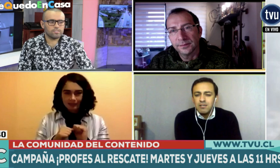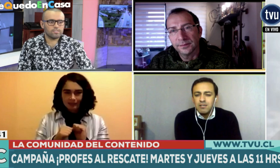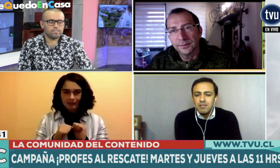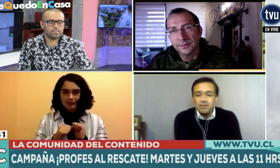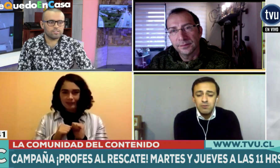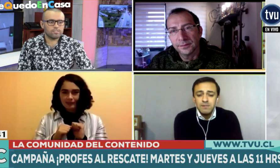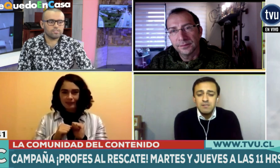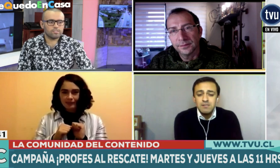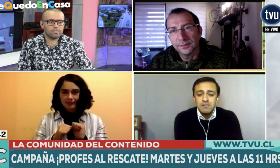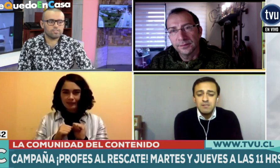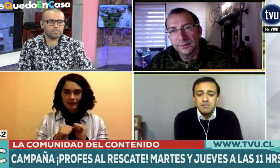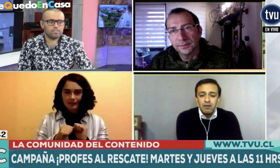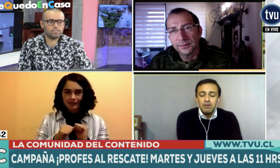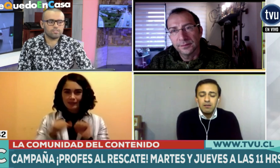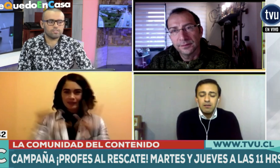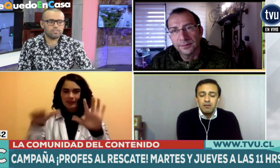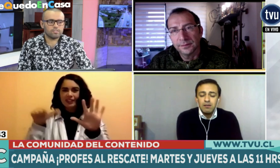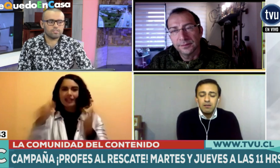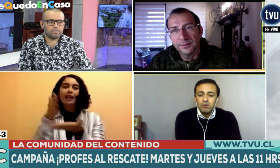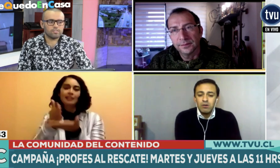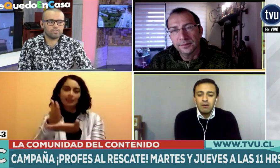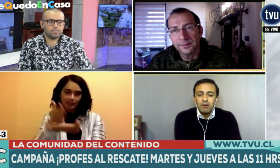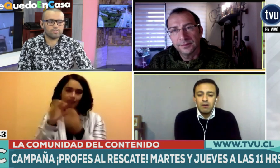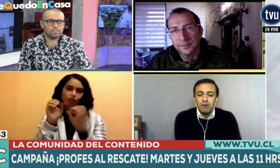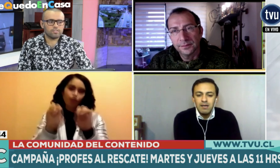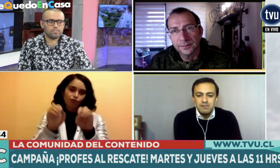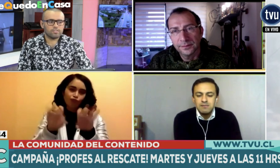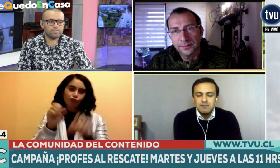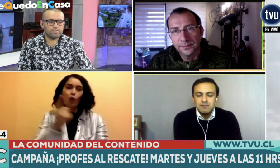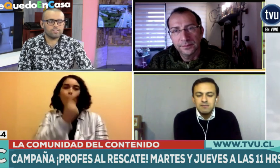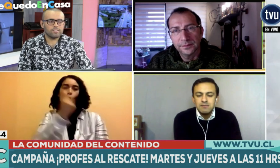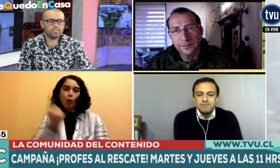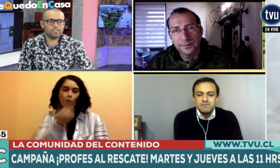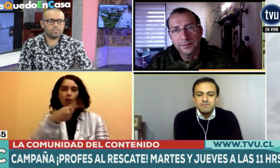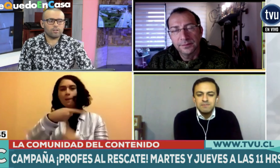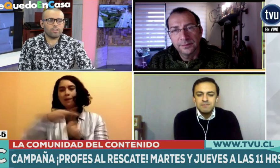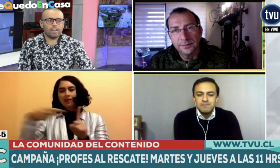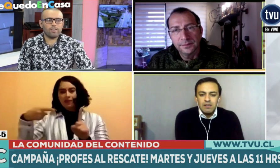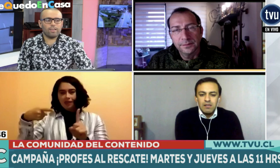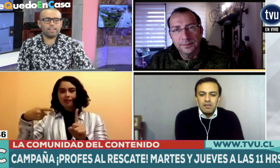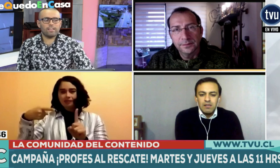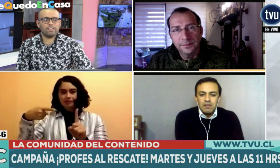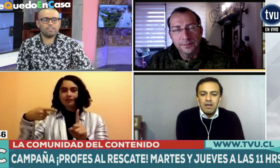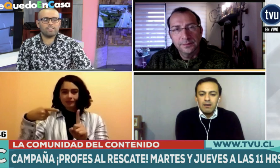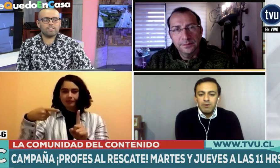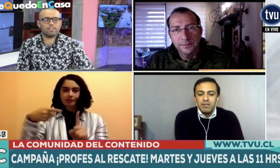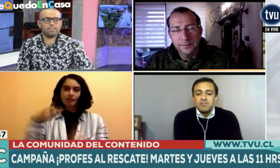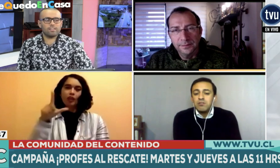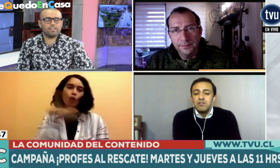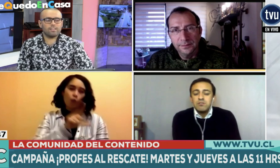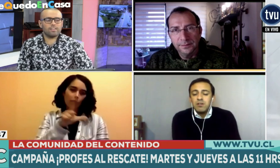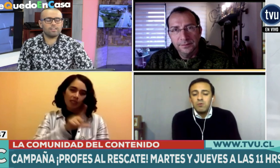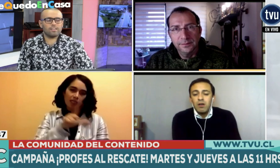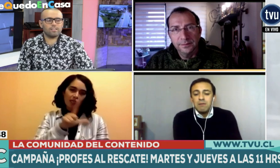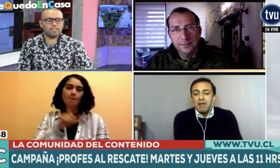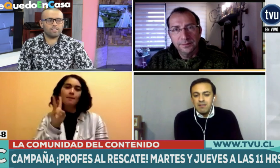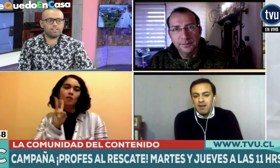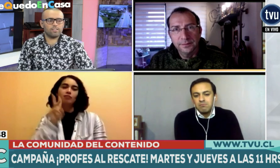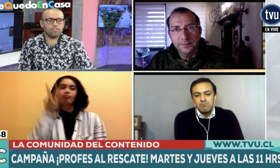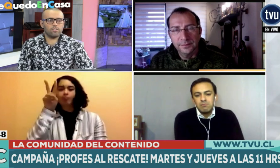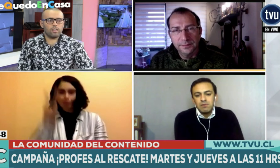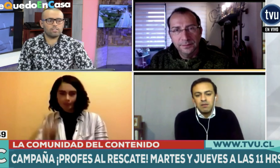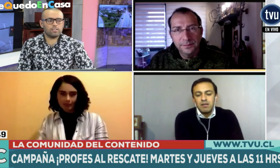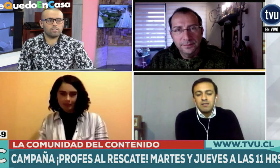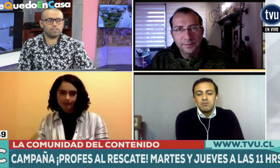17 clases, dos clases por semana, 42 horas pedagógicas. Extraordinaria. Nuestras sesiones son de una hora y